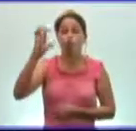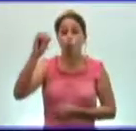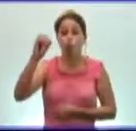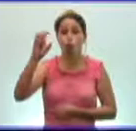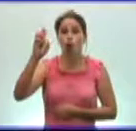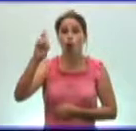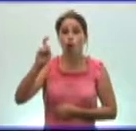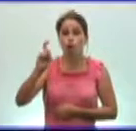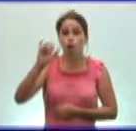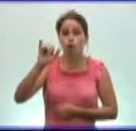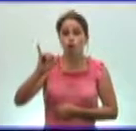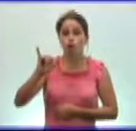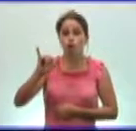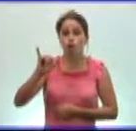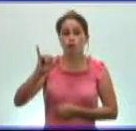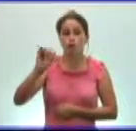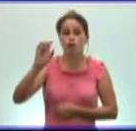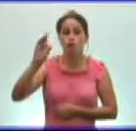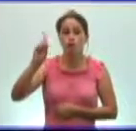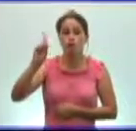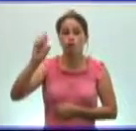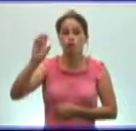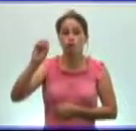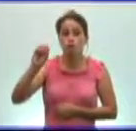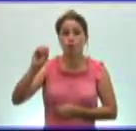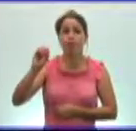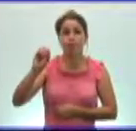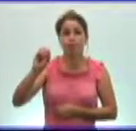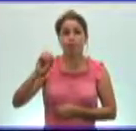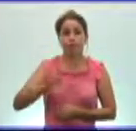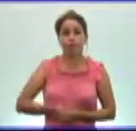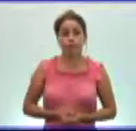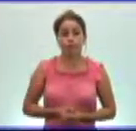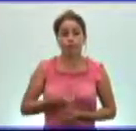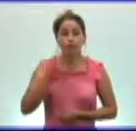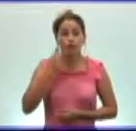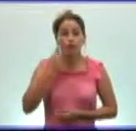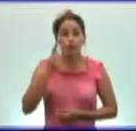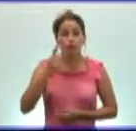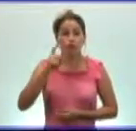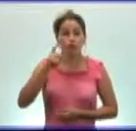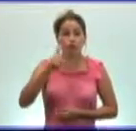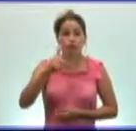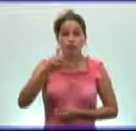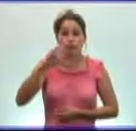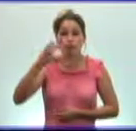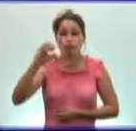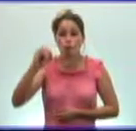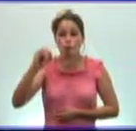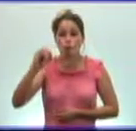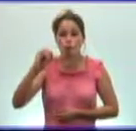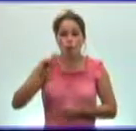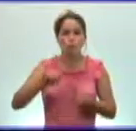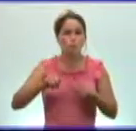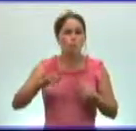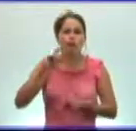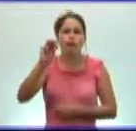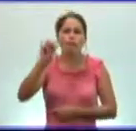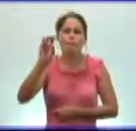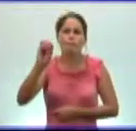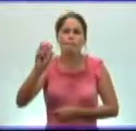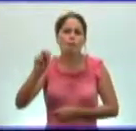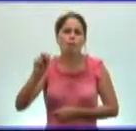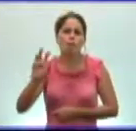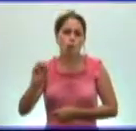la sustancia que estamos aquí representando contiene un solo átomo de oxígeno. Veamos